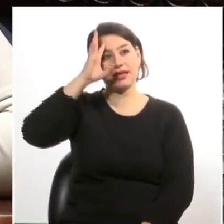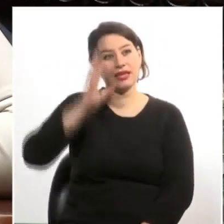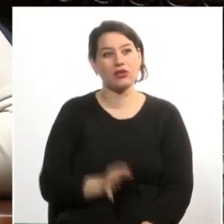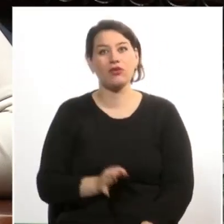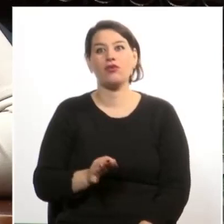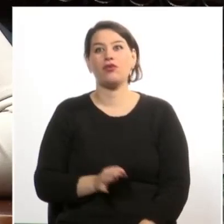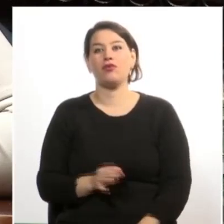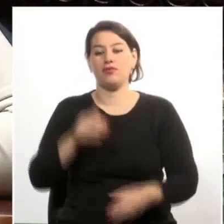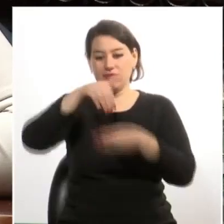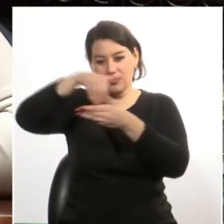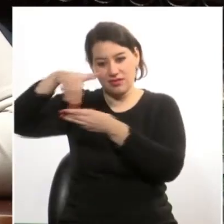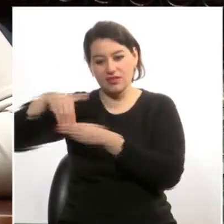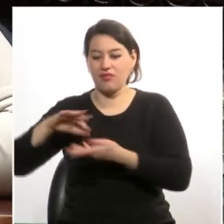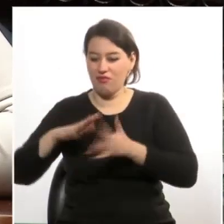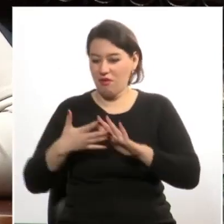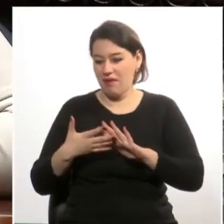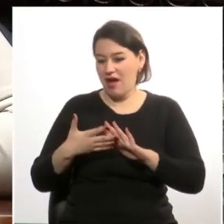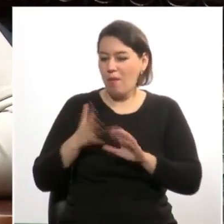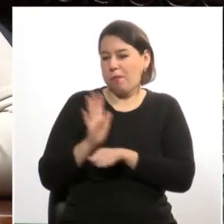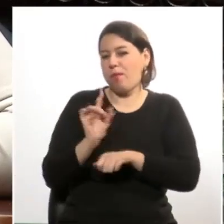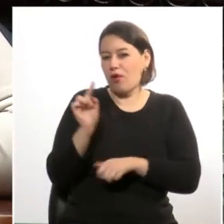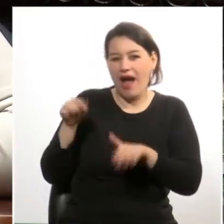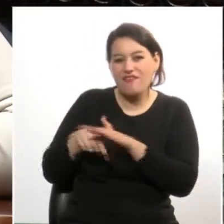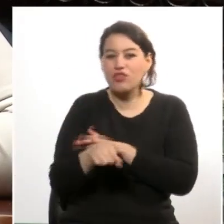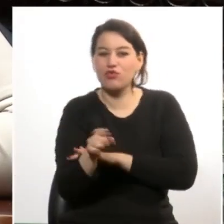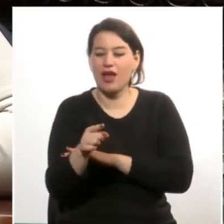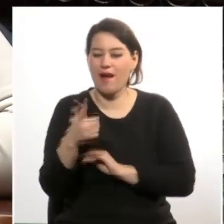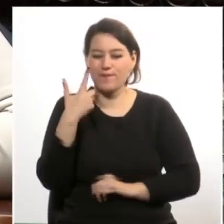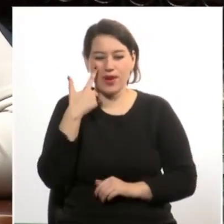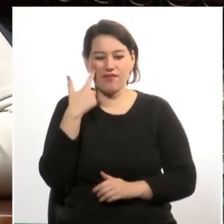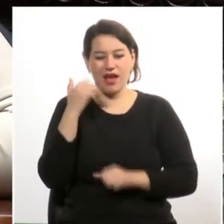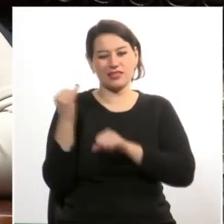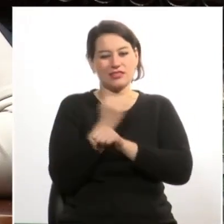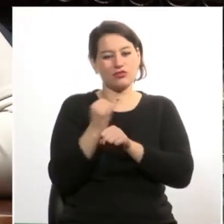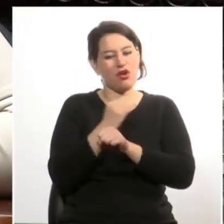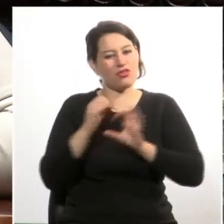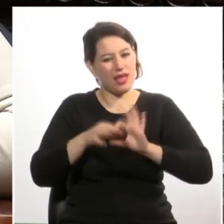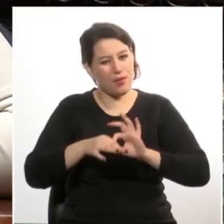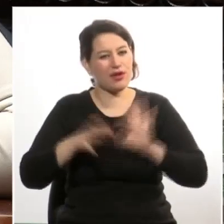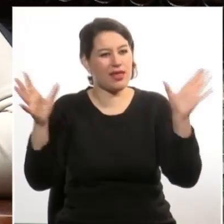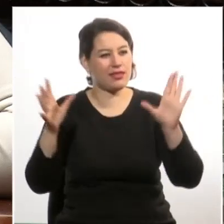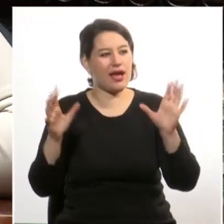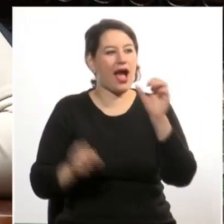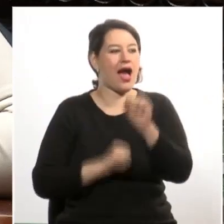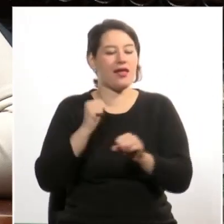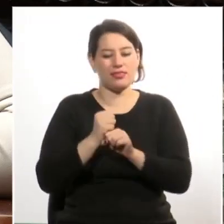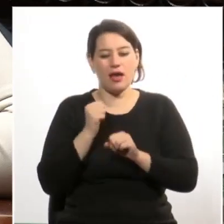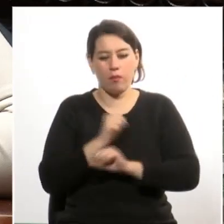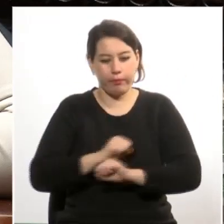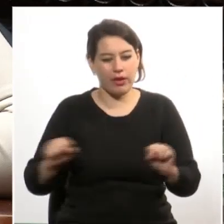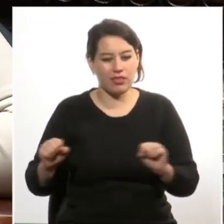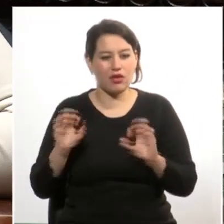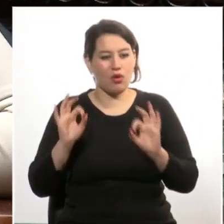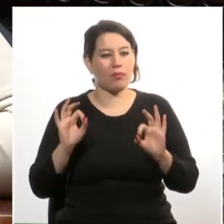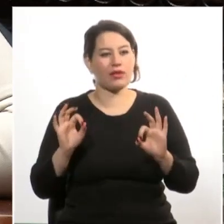aventura del referéndum, decía Matilde, estaba poniendo a prueba las instituciones democráticas y hasta donde éstas eran